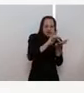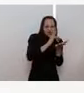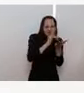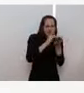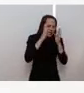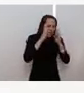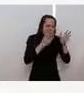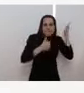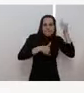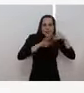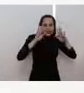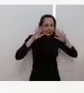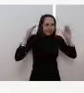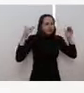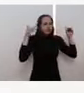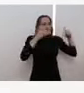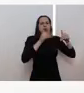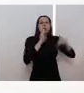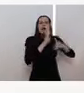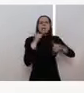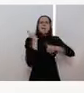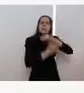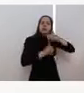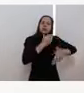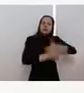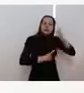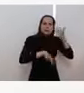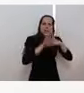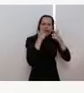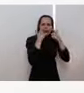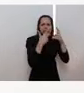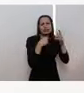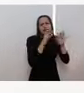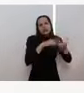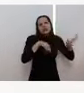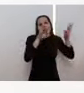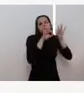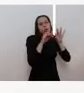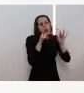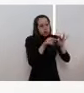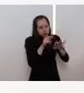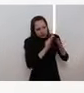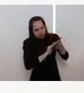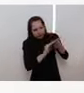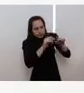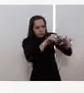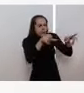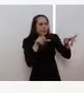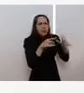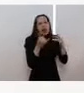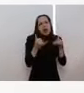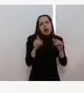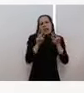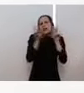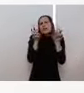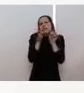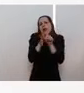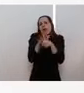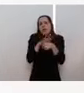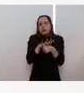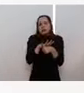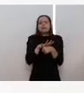hacemos nuestros procedimientos de mayor importancia y en estos momentos de pandemia es donde tenemos